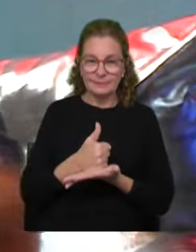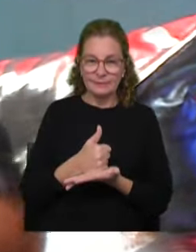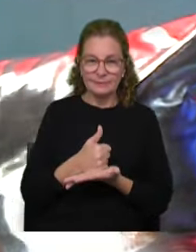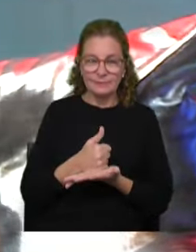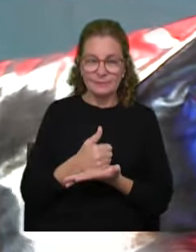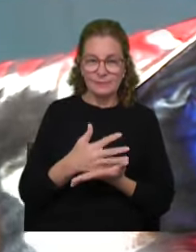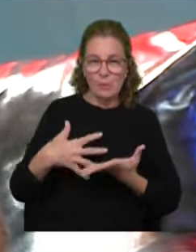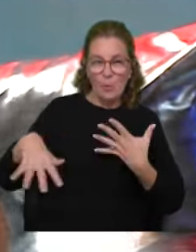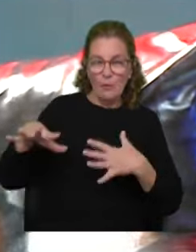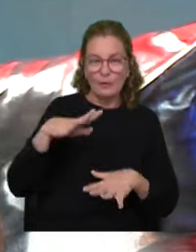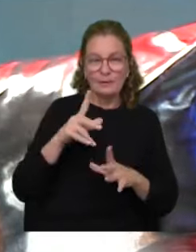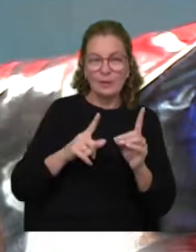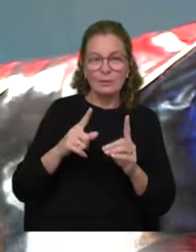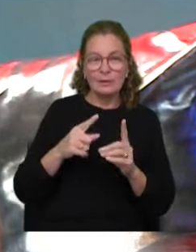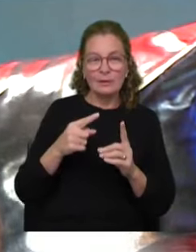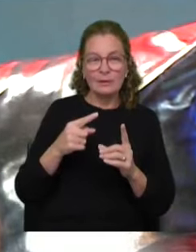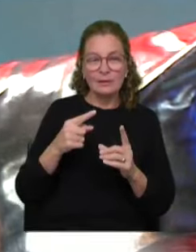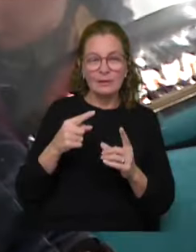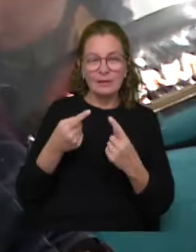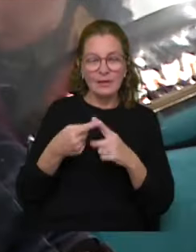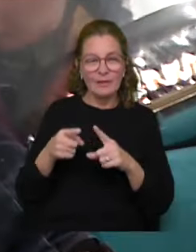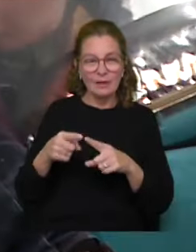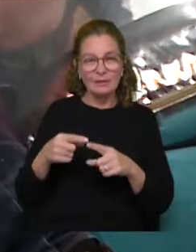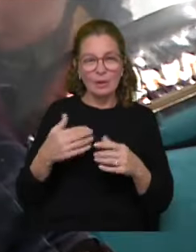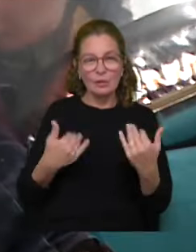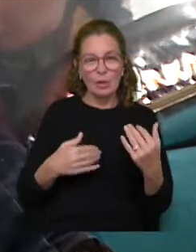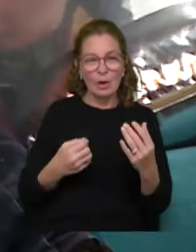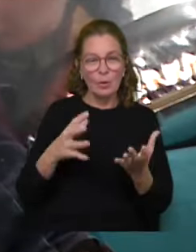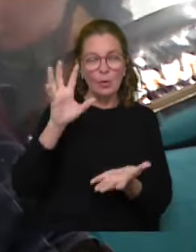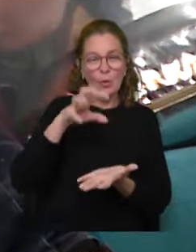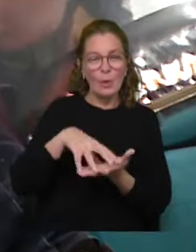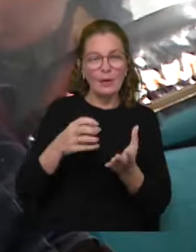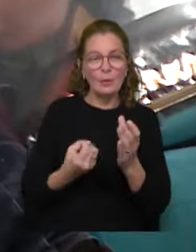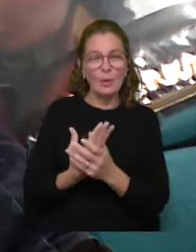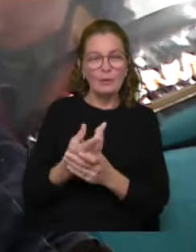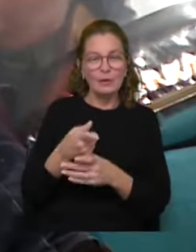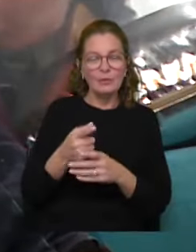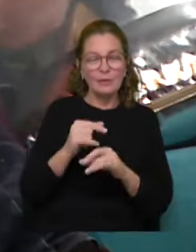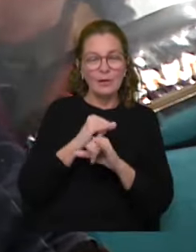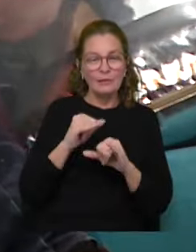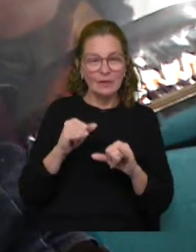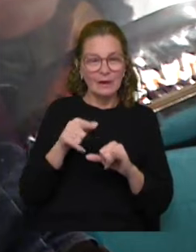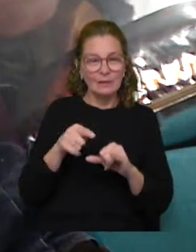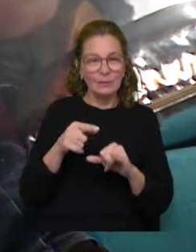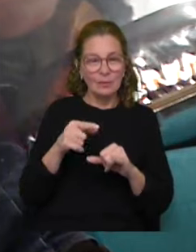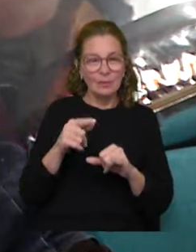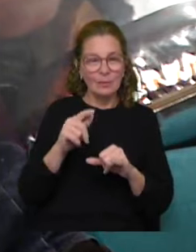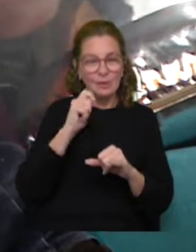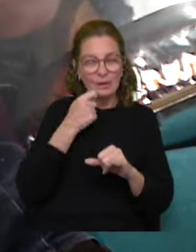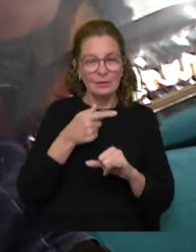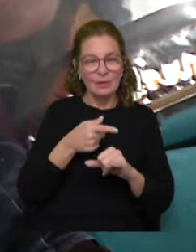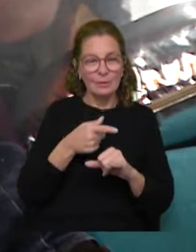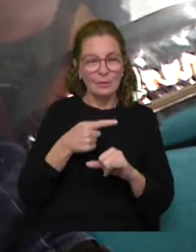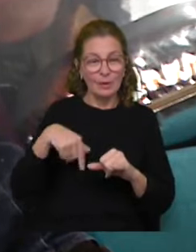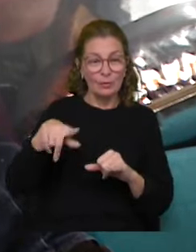tenés que moverla. Sí, te da una expectativa diferente, tocar en un lugar nuevo. Creo que eso al final es la gracia de este show, es eso. Claro. Tanto